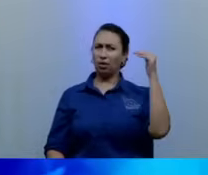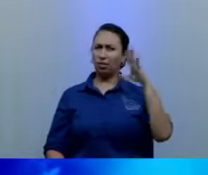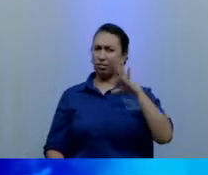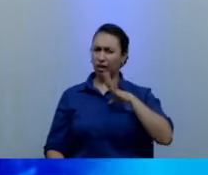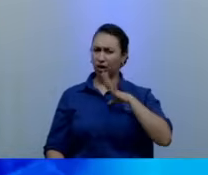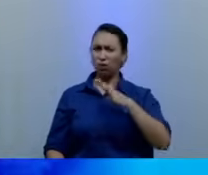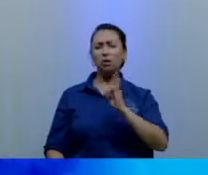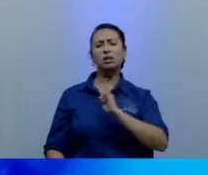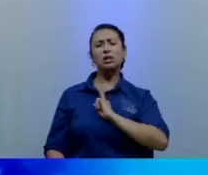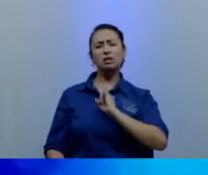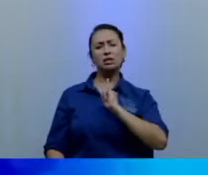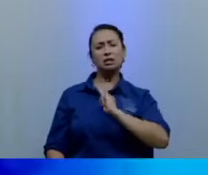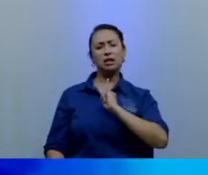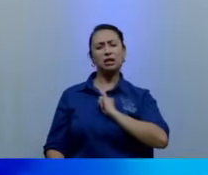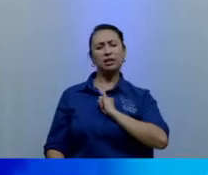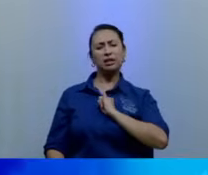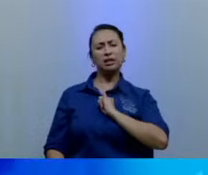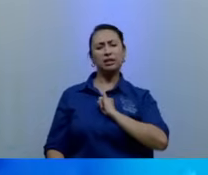entonces tengo derecho